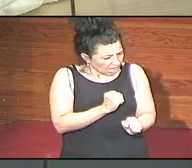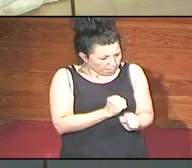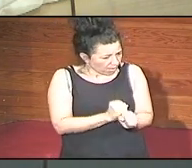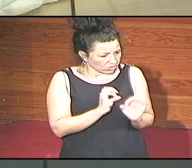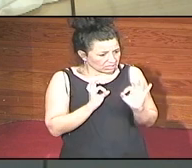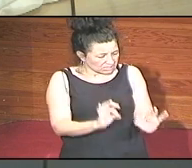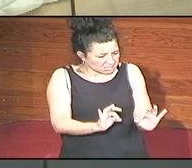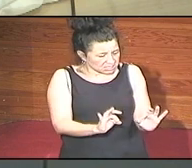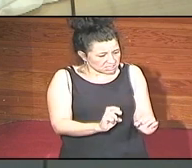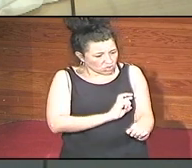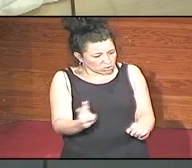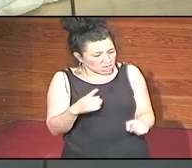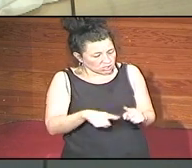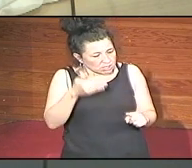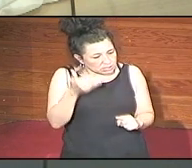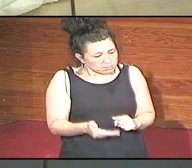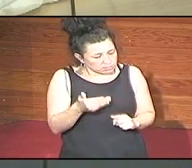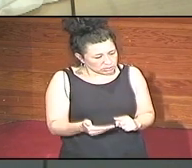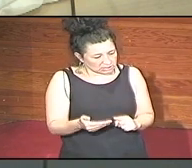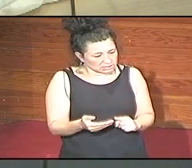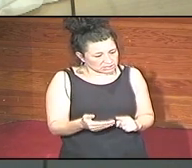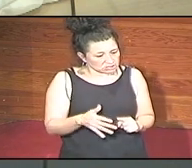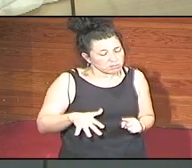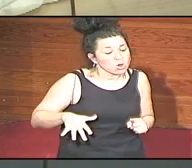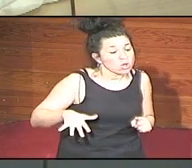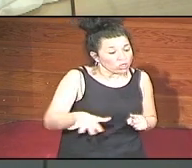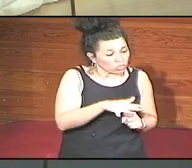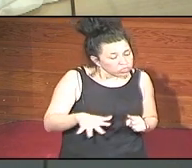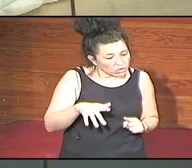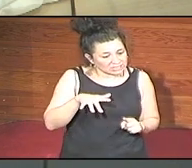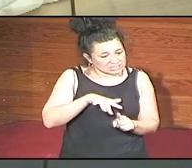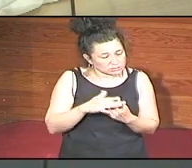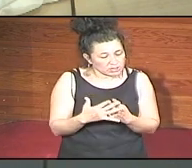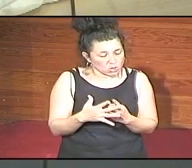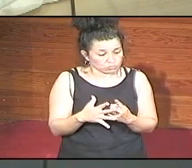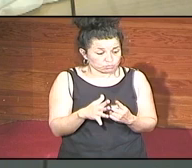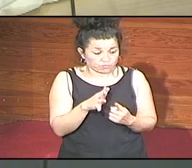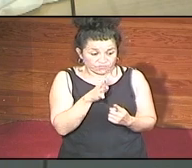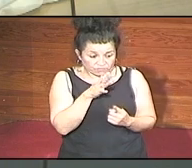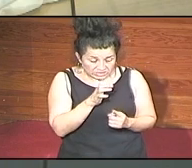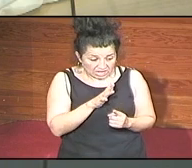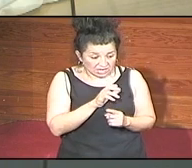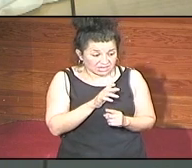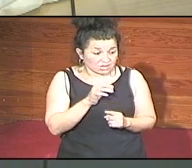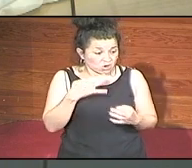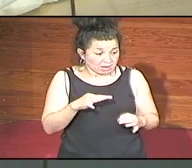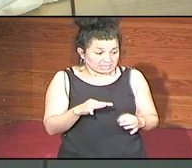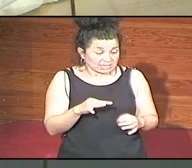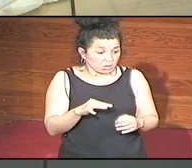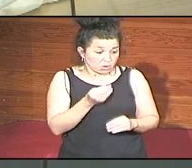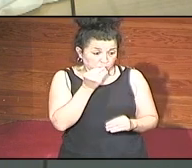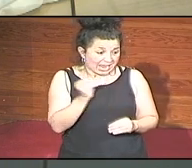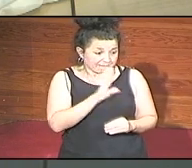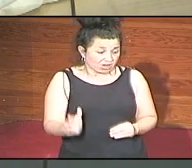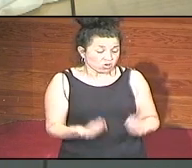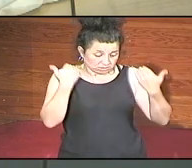cosa muy importante y que es clave que es que cuando estás en un sitio donde las cosas están jodidas normalmente que menos estás eres tú el único que